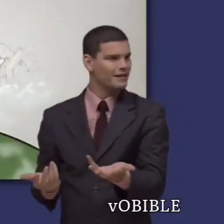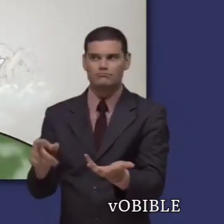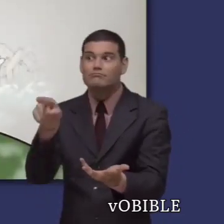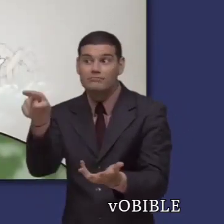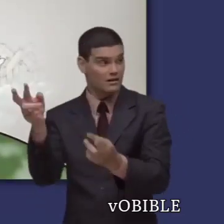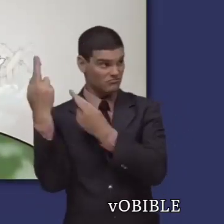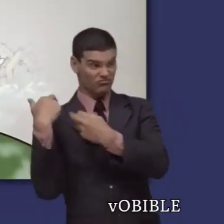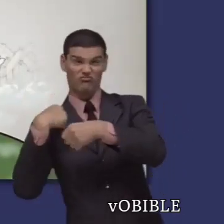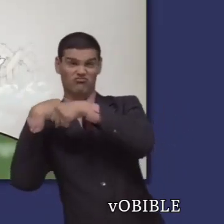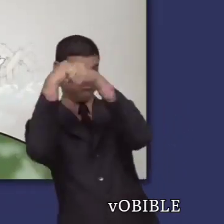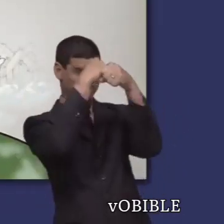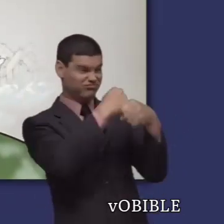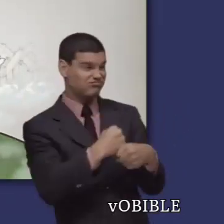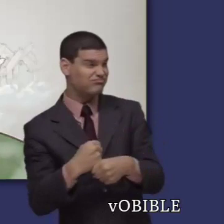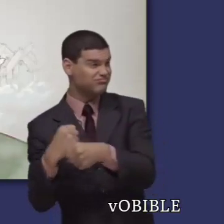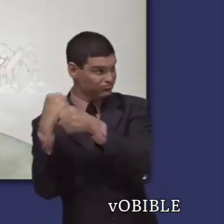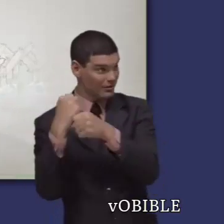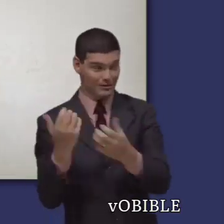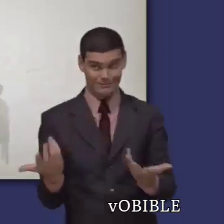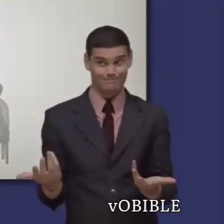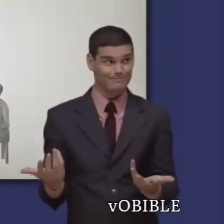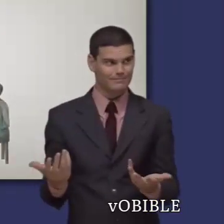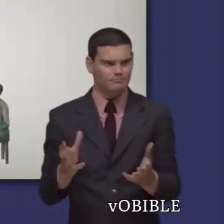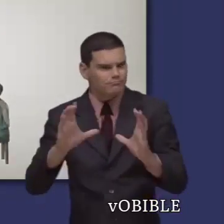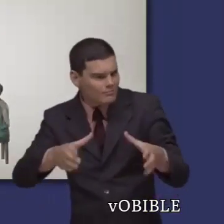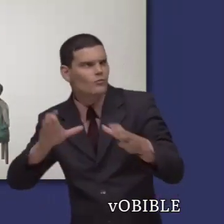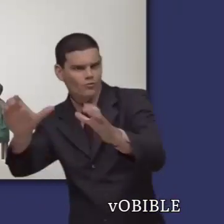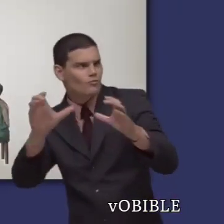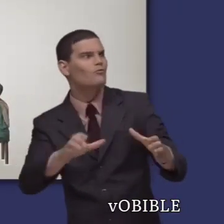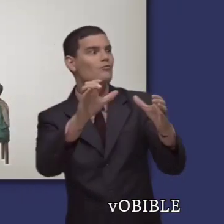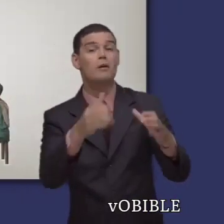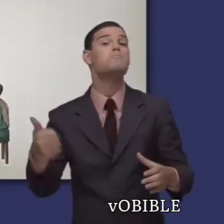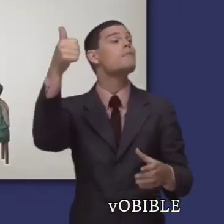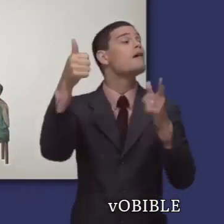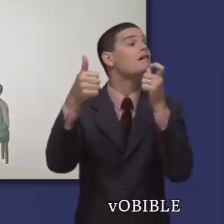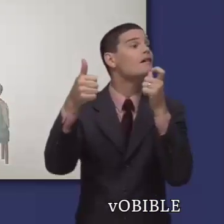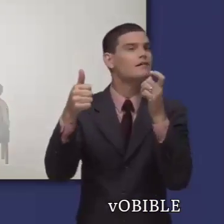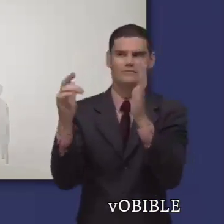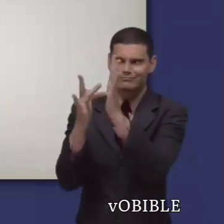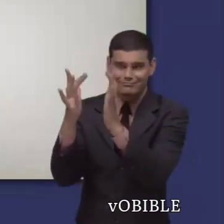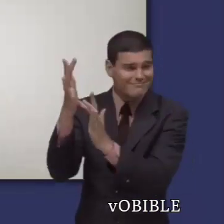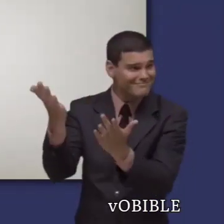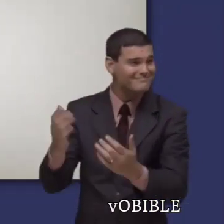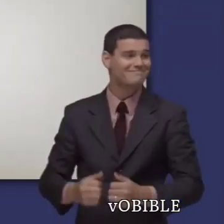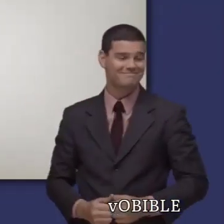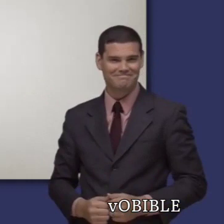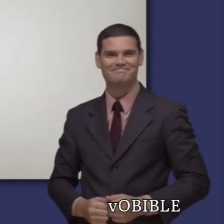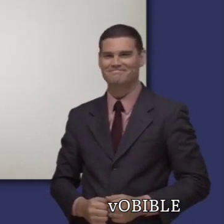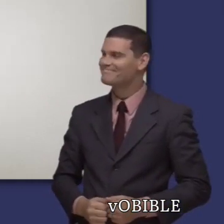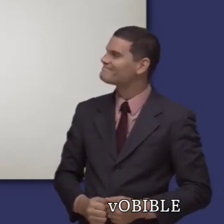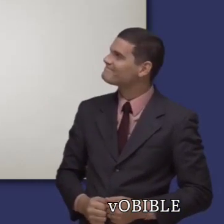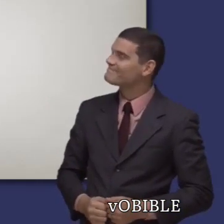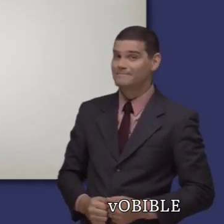por medio de él todo lo demás fue creado. Cristo también es la cabeza de la congregación. En el capítulo